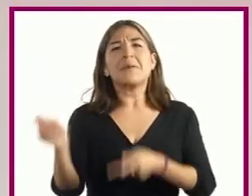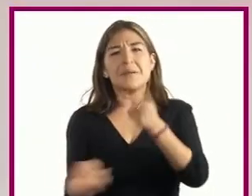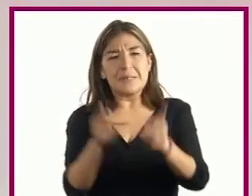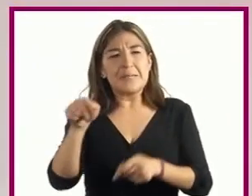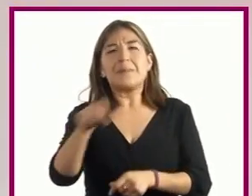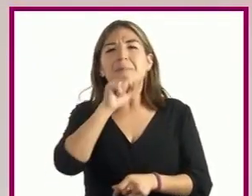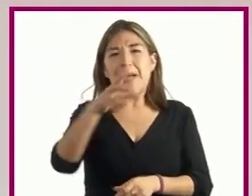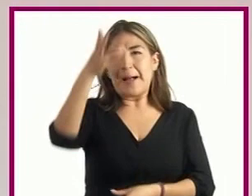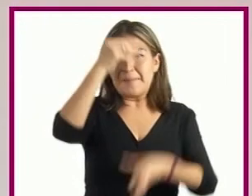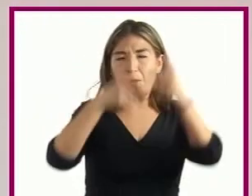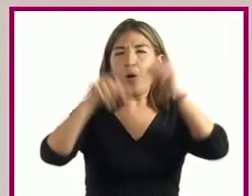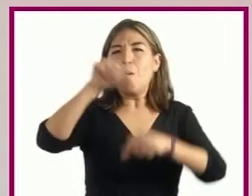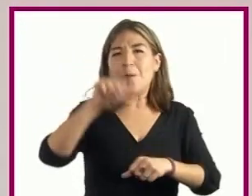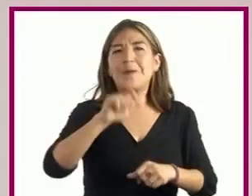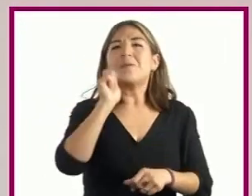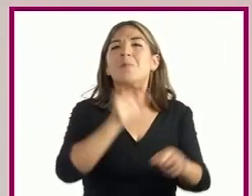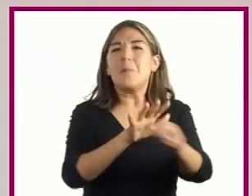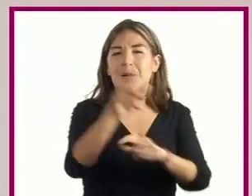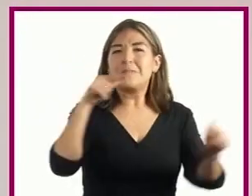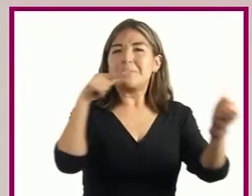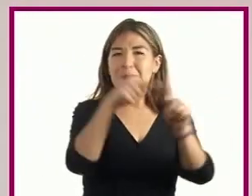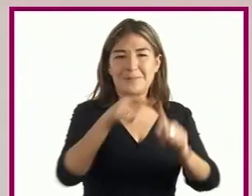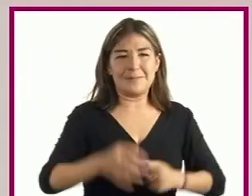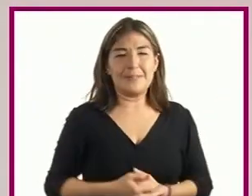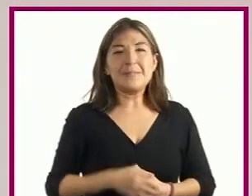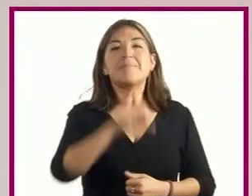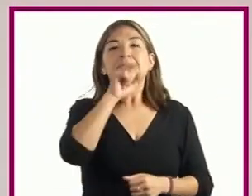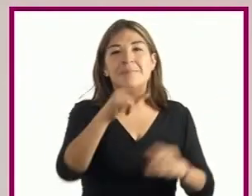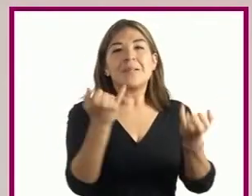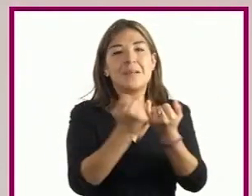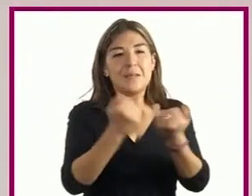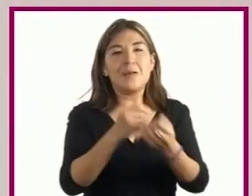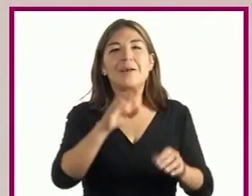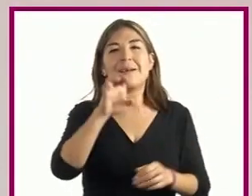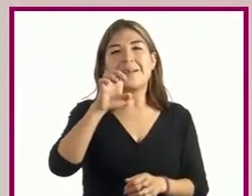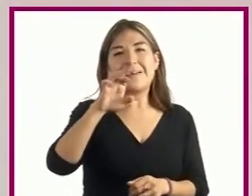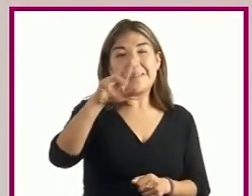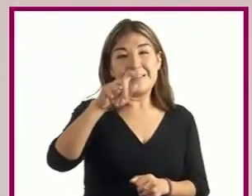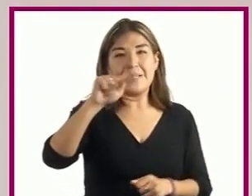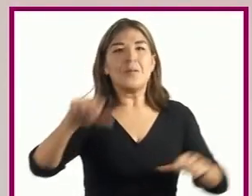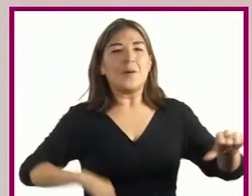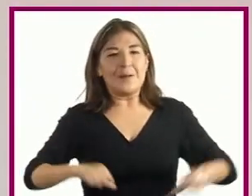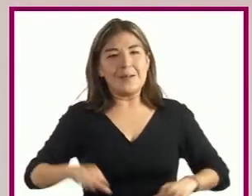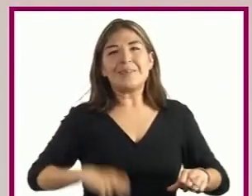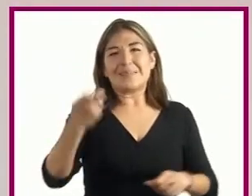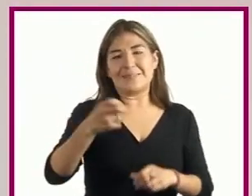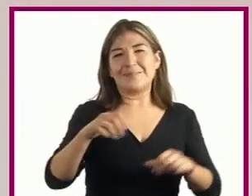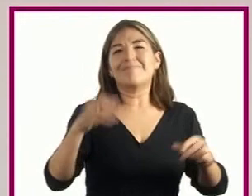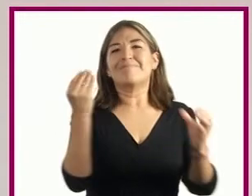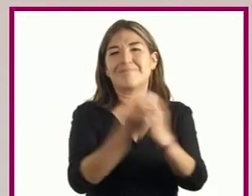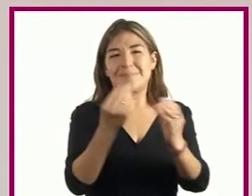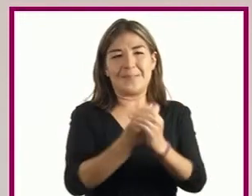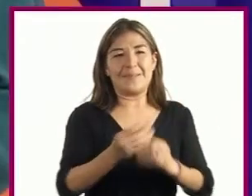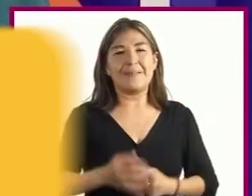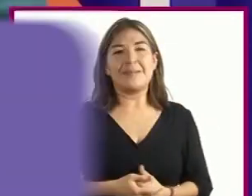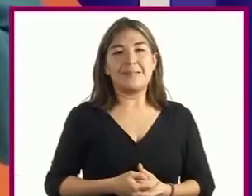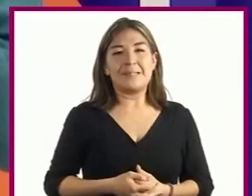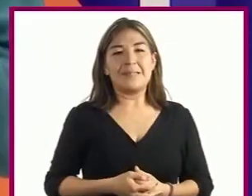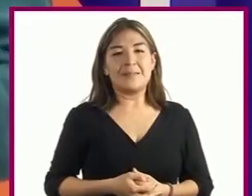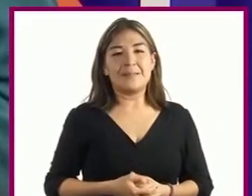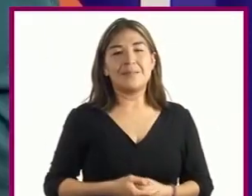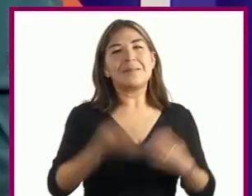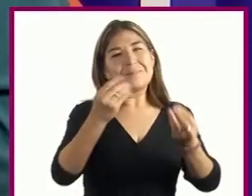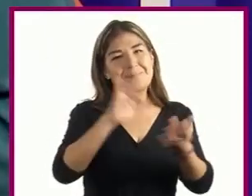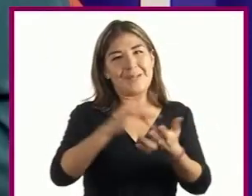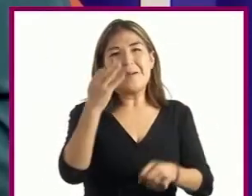nuevamente el aprendizaje esperado y el propósito, así como explorar los retos referentes durante la sesión.